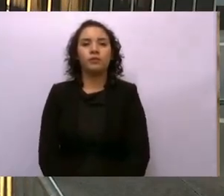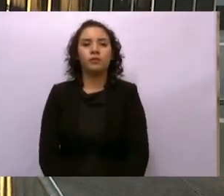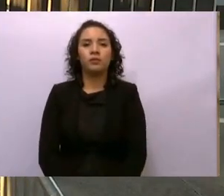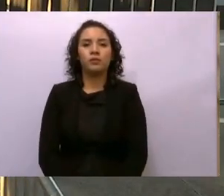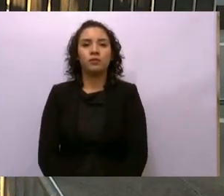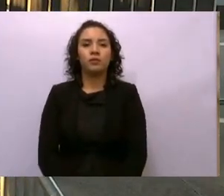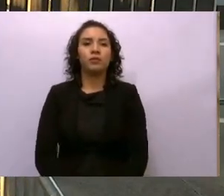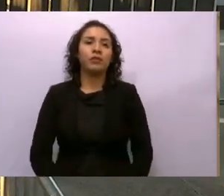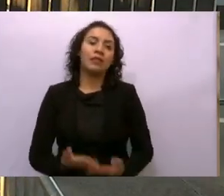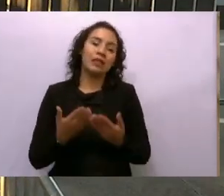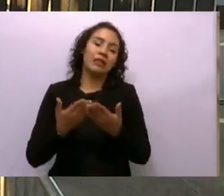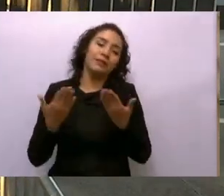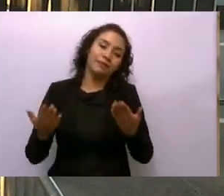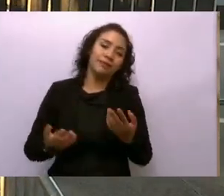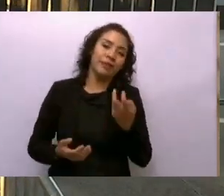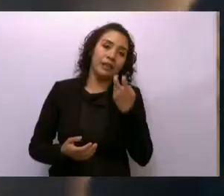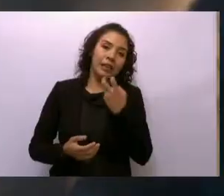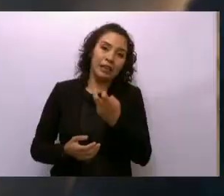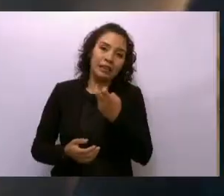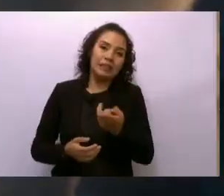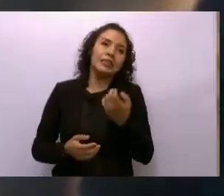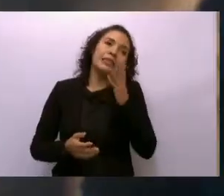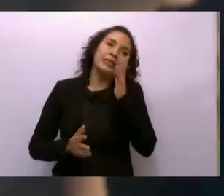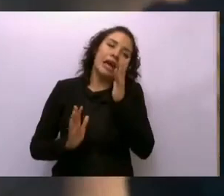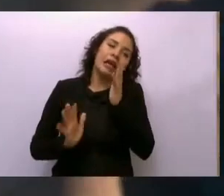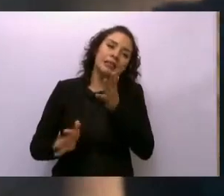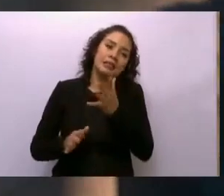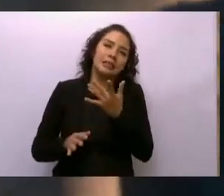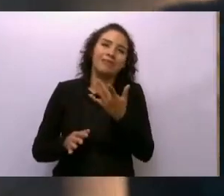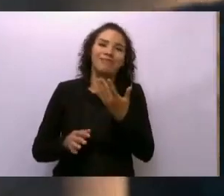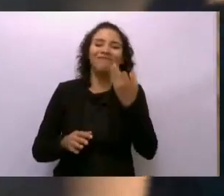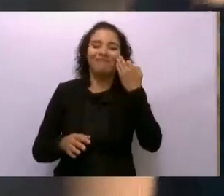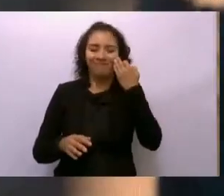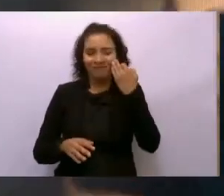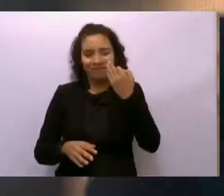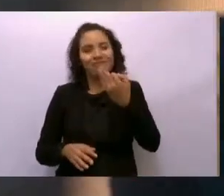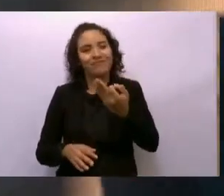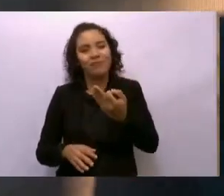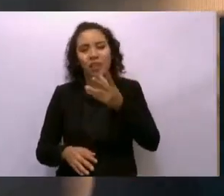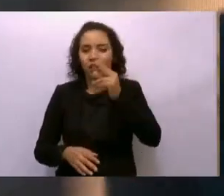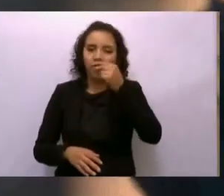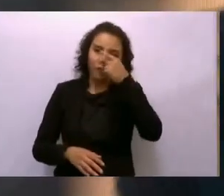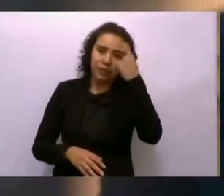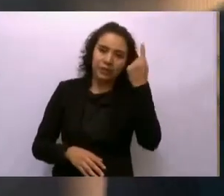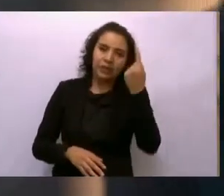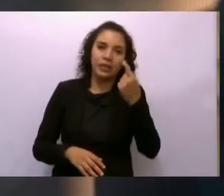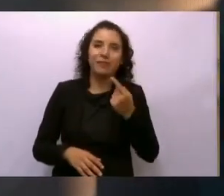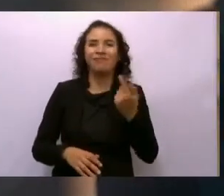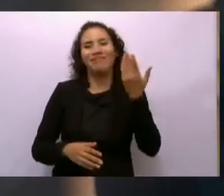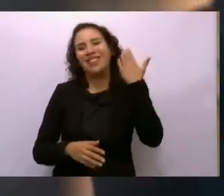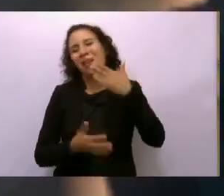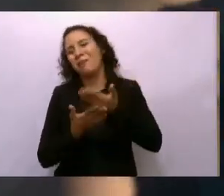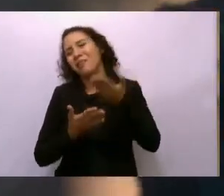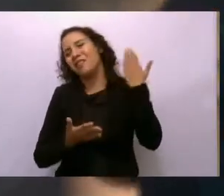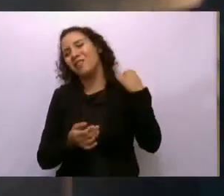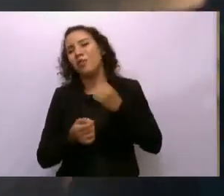Es un asunto ya de tiempo. Ya hemos enfrentado, les decía yo, la pandemia,